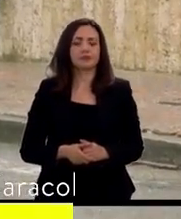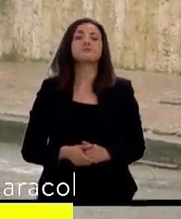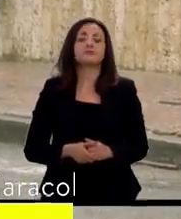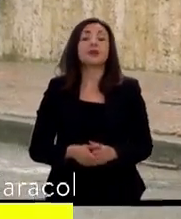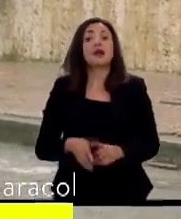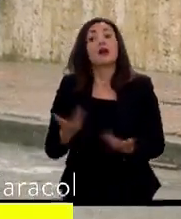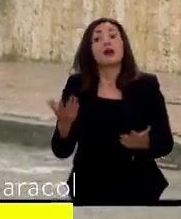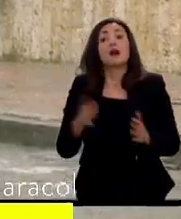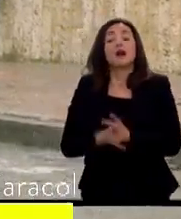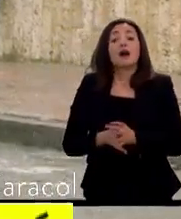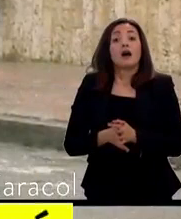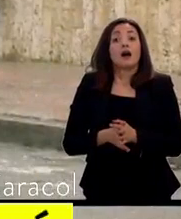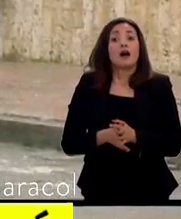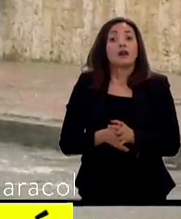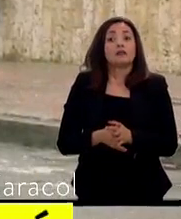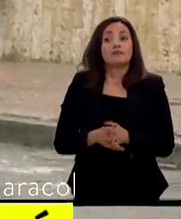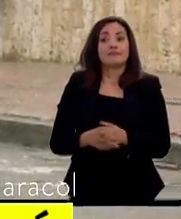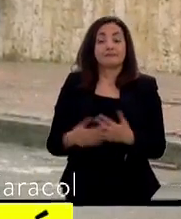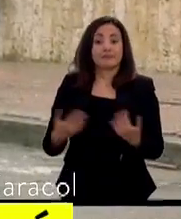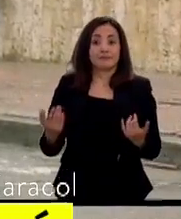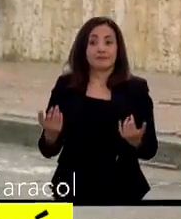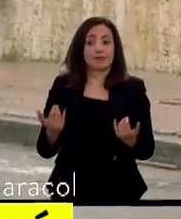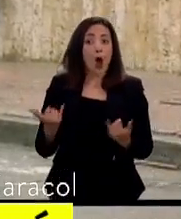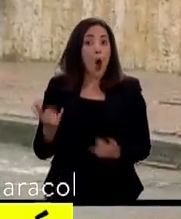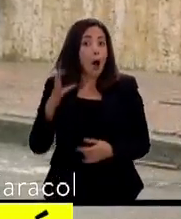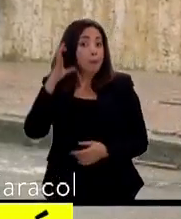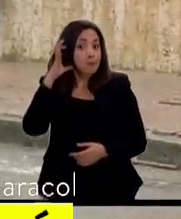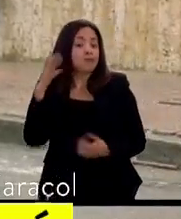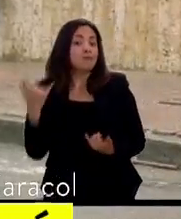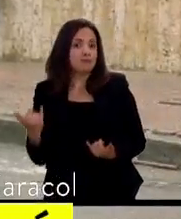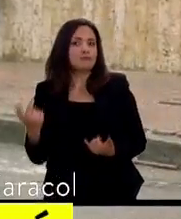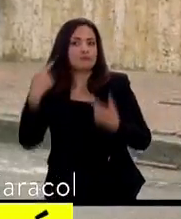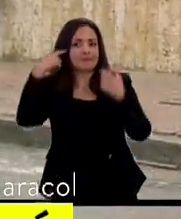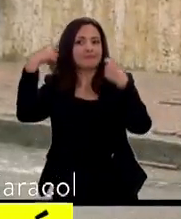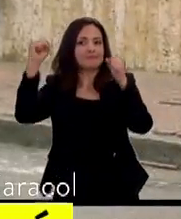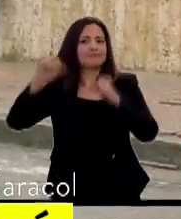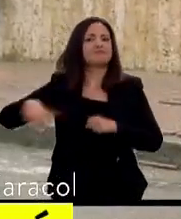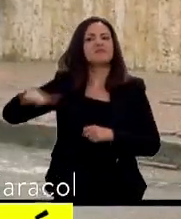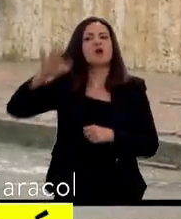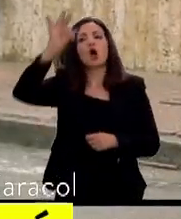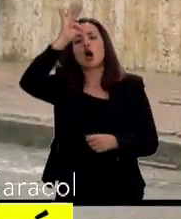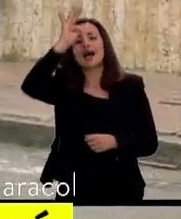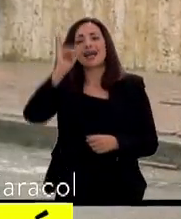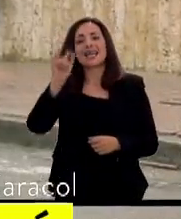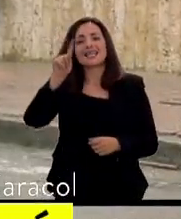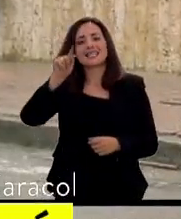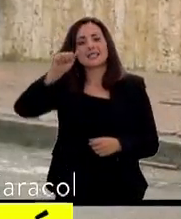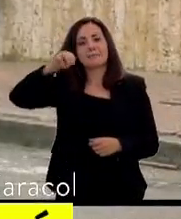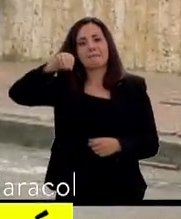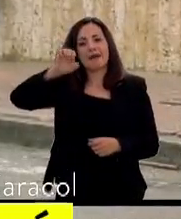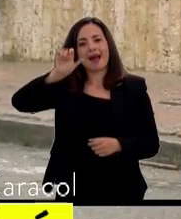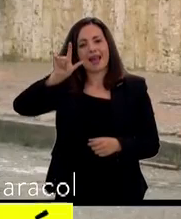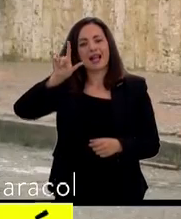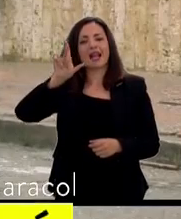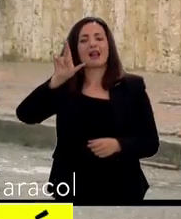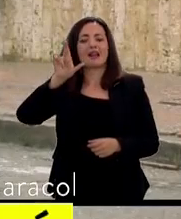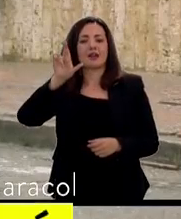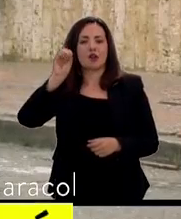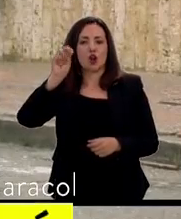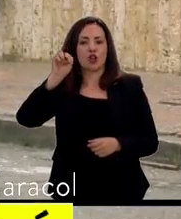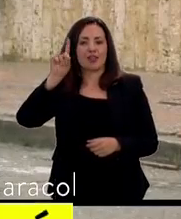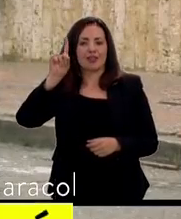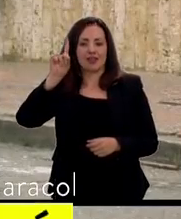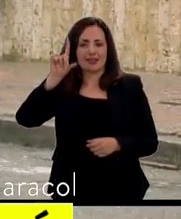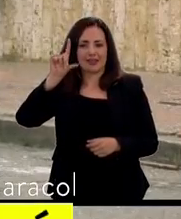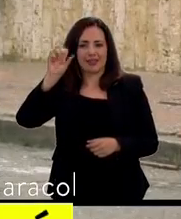Lo último es que en ese momento hay una preocupación gigante en el Hospital Ismael Roldán Valencia por dos pacientes que no han